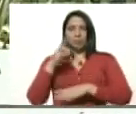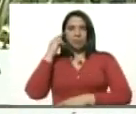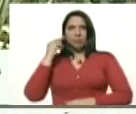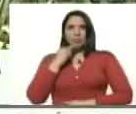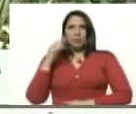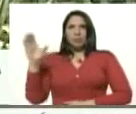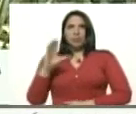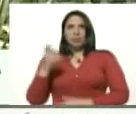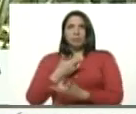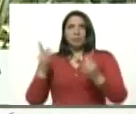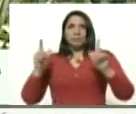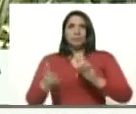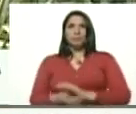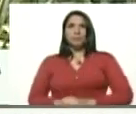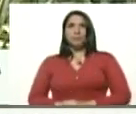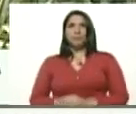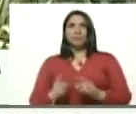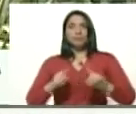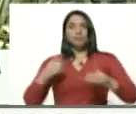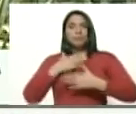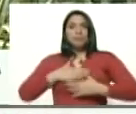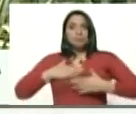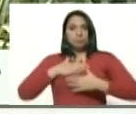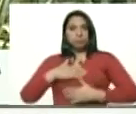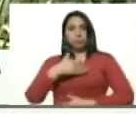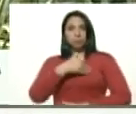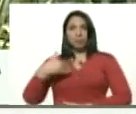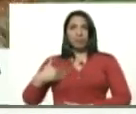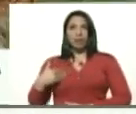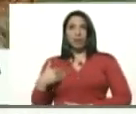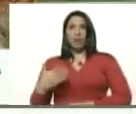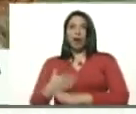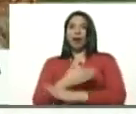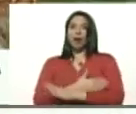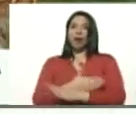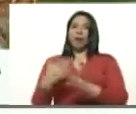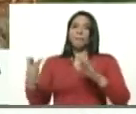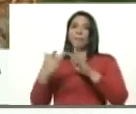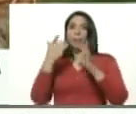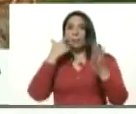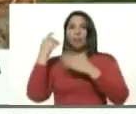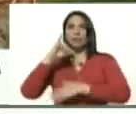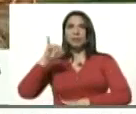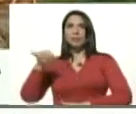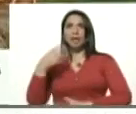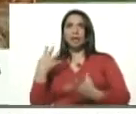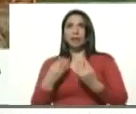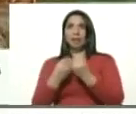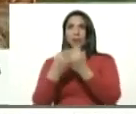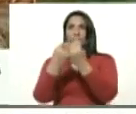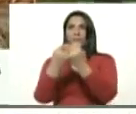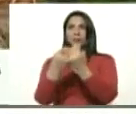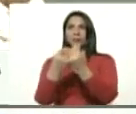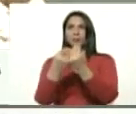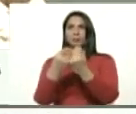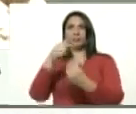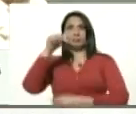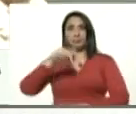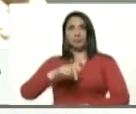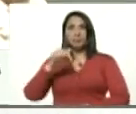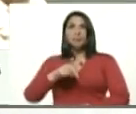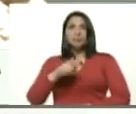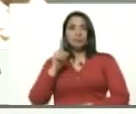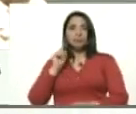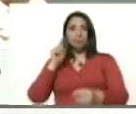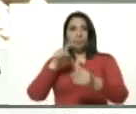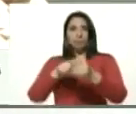Bolivariano Libertador, para el disfrute. Quiero antes de darle el pase a la compañera Jacqueline Faría, que nos acompaña acá como parte de